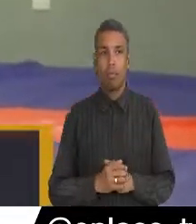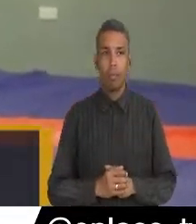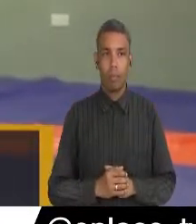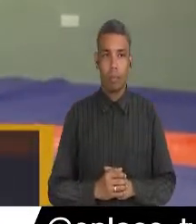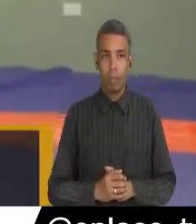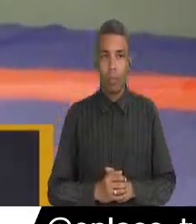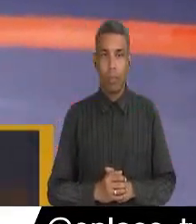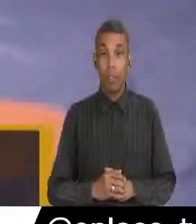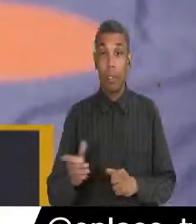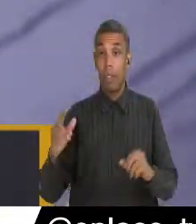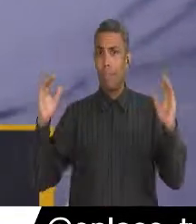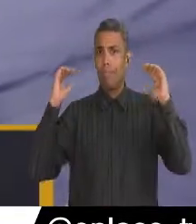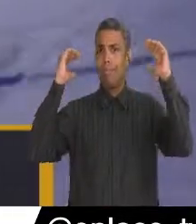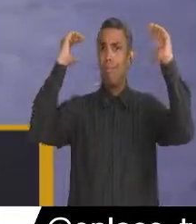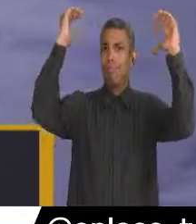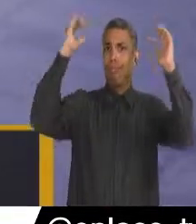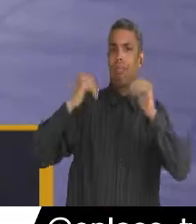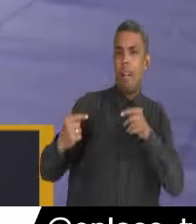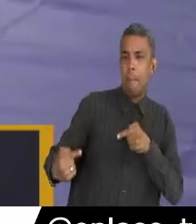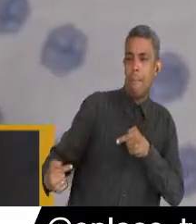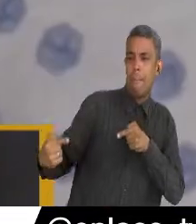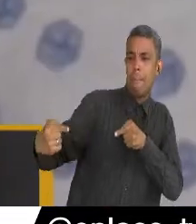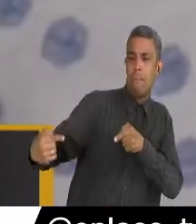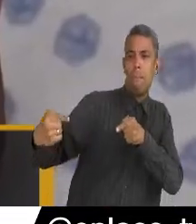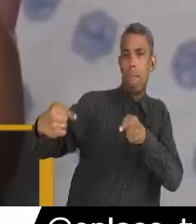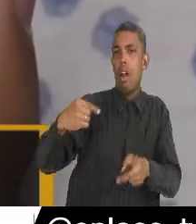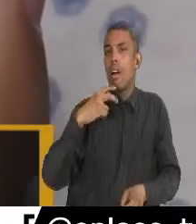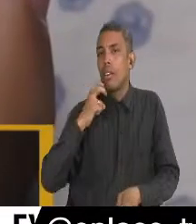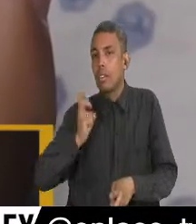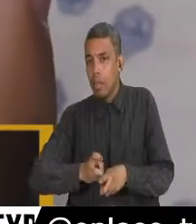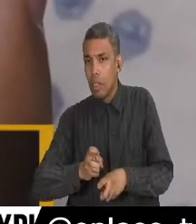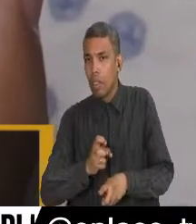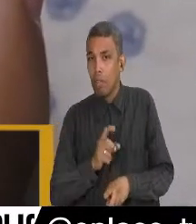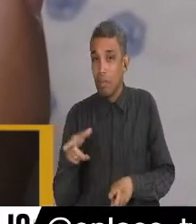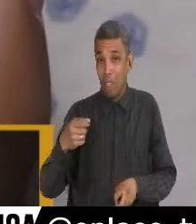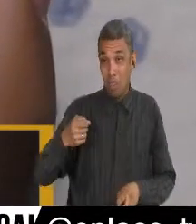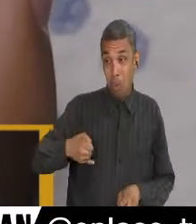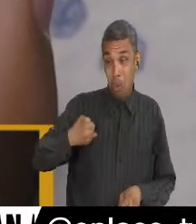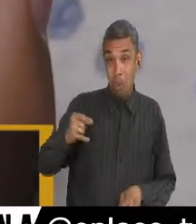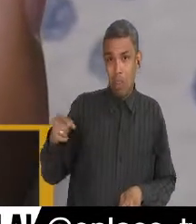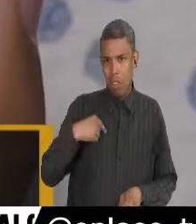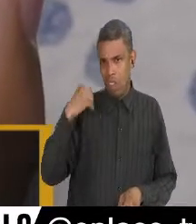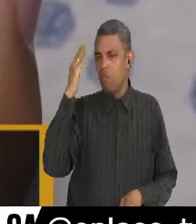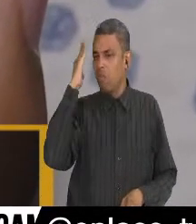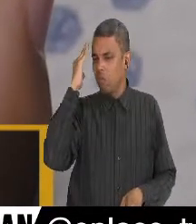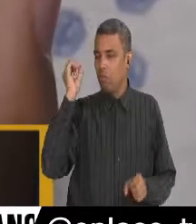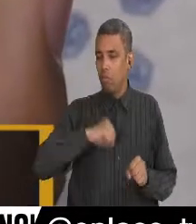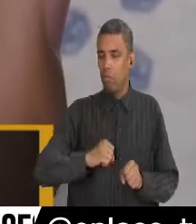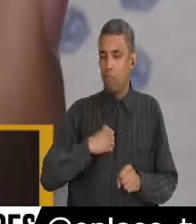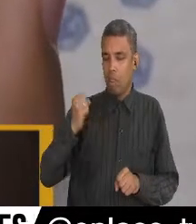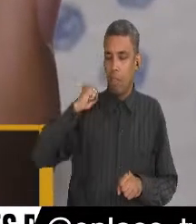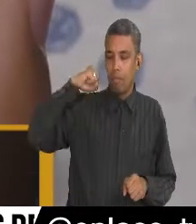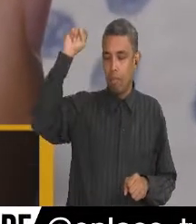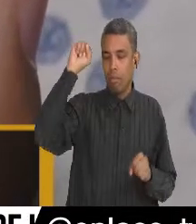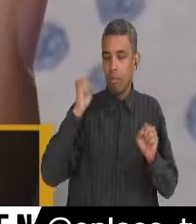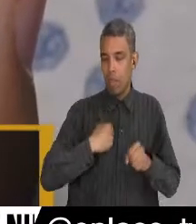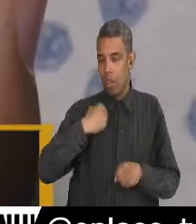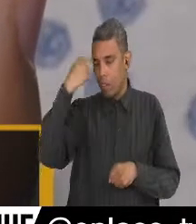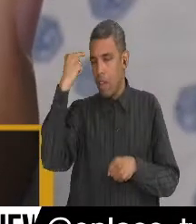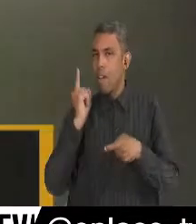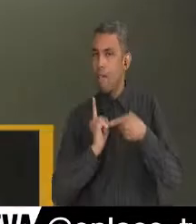nivel alto, sin embargo, Sergio Camaño sabía que podía regalarle esa presea a esta tierra que coloca a sus primeros competidores en torneos